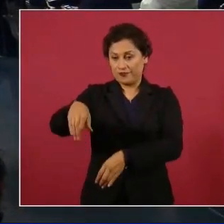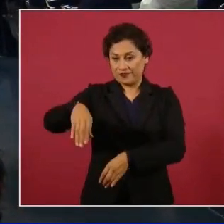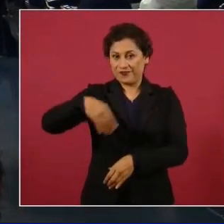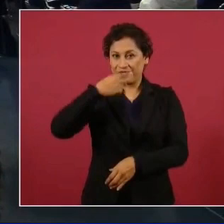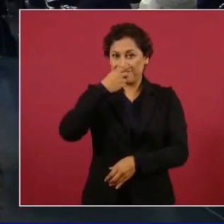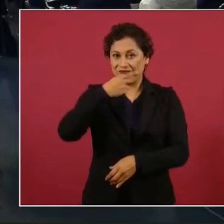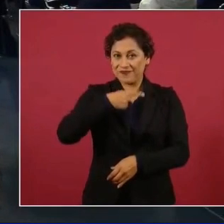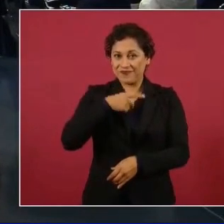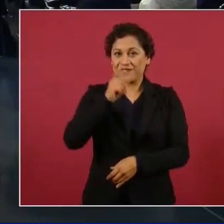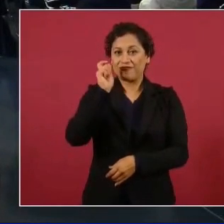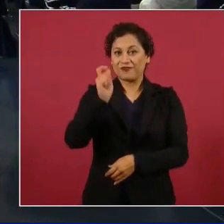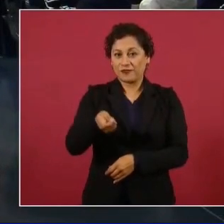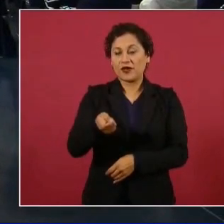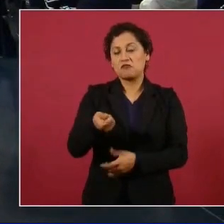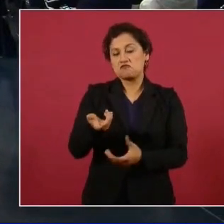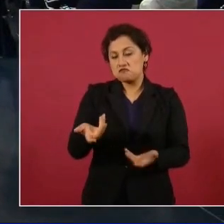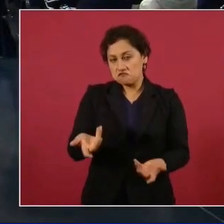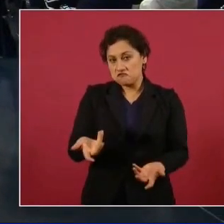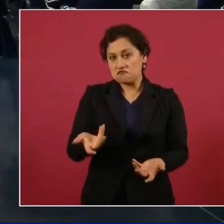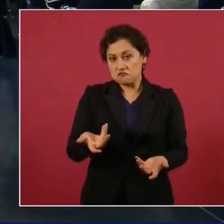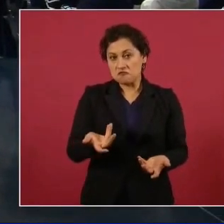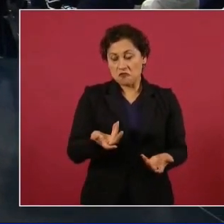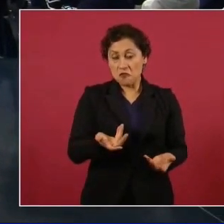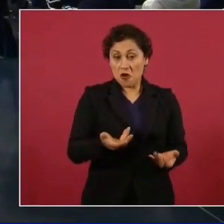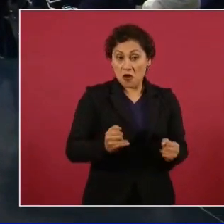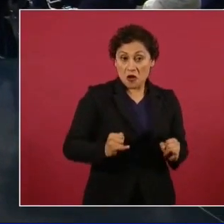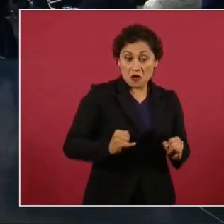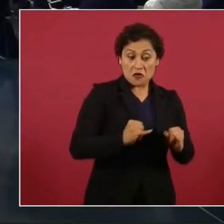se crearon duplicidades,